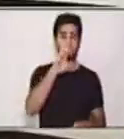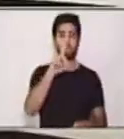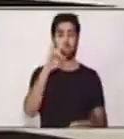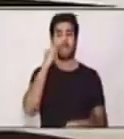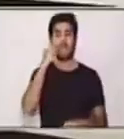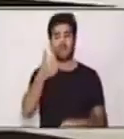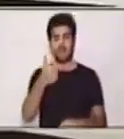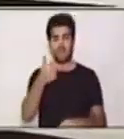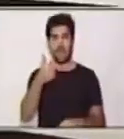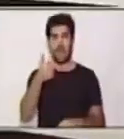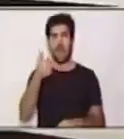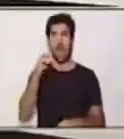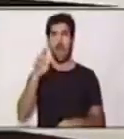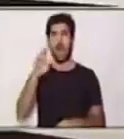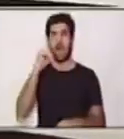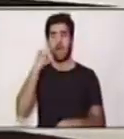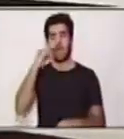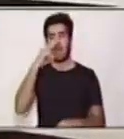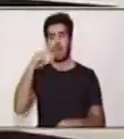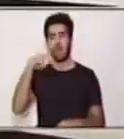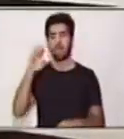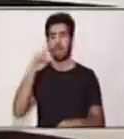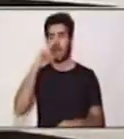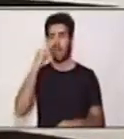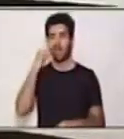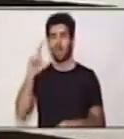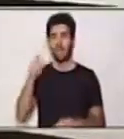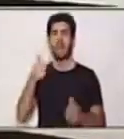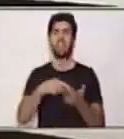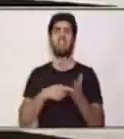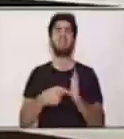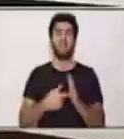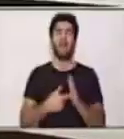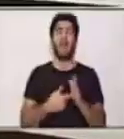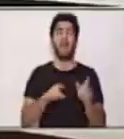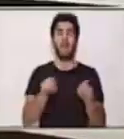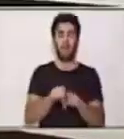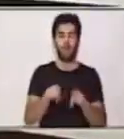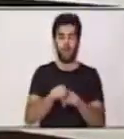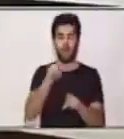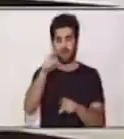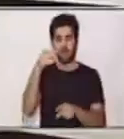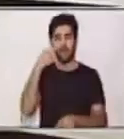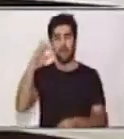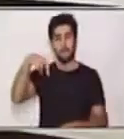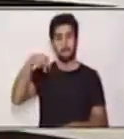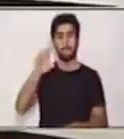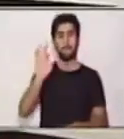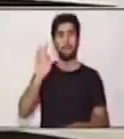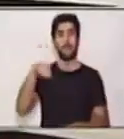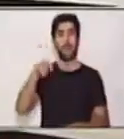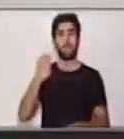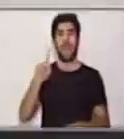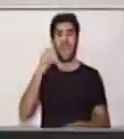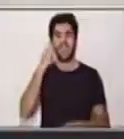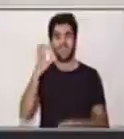aritmética, o regularmente conocido como promedio. Entonces, la media aritmética